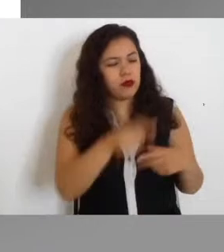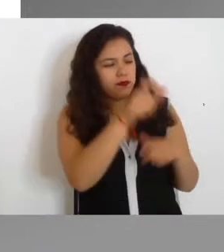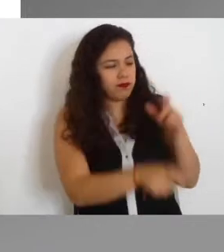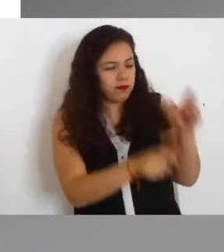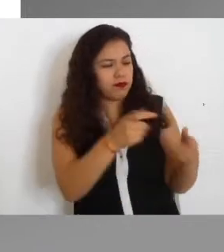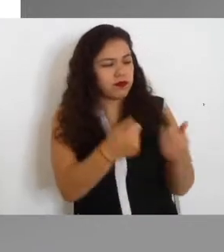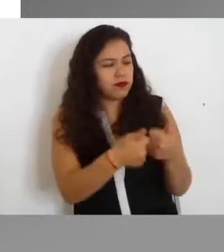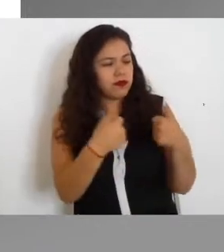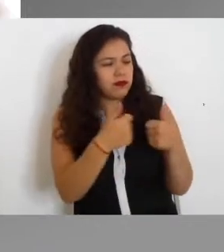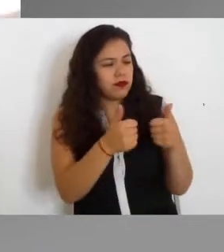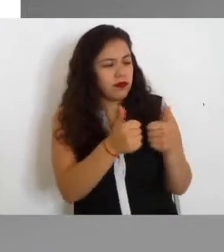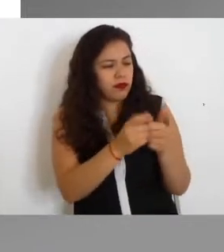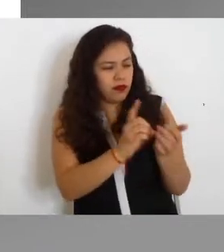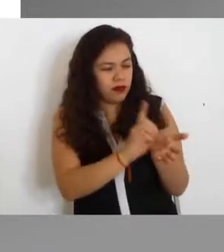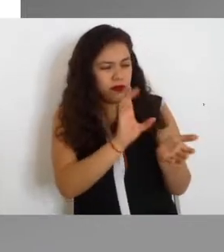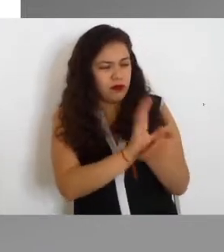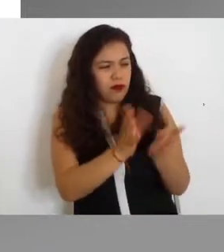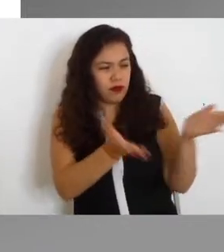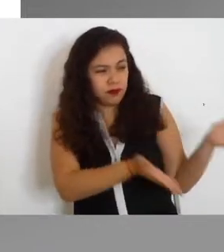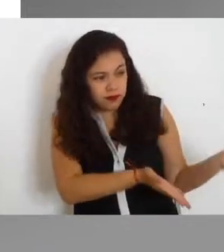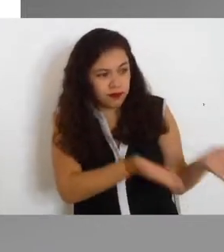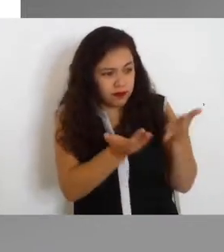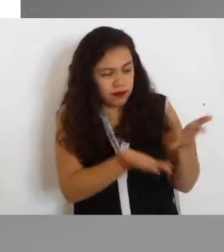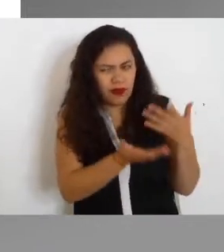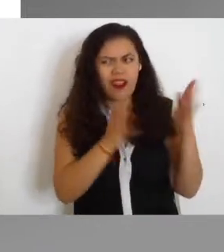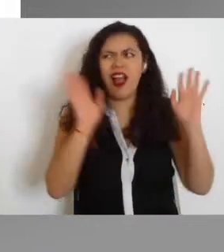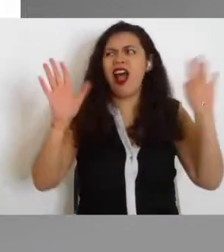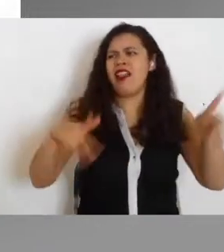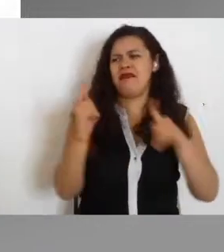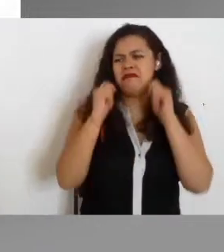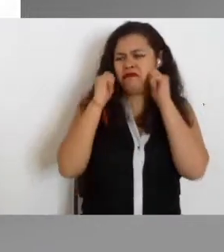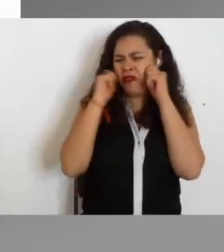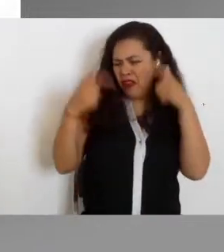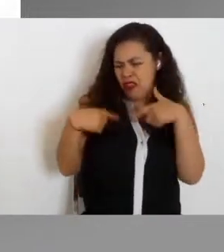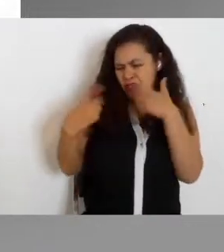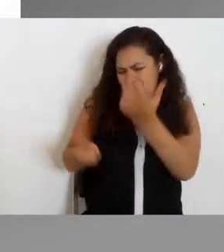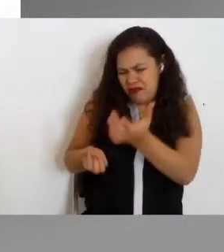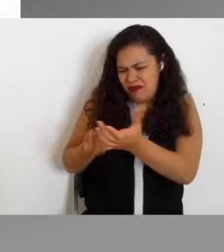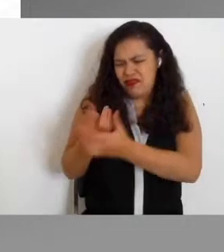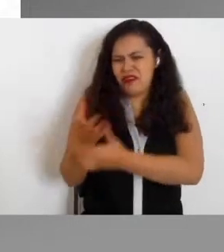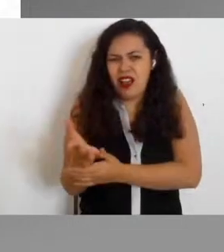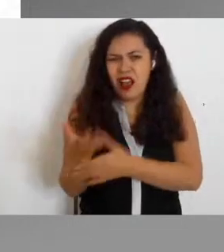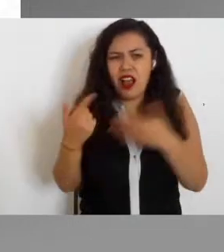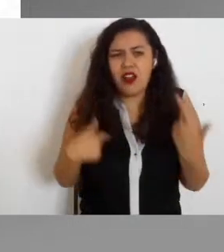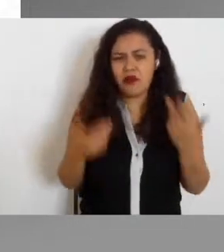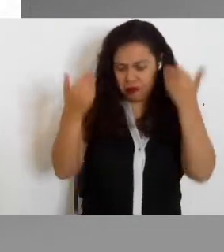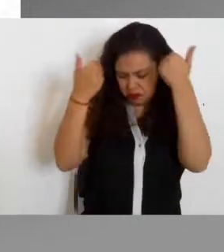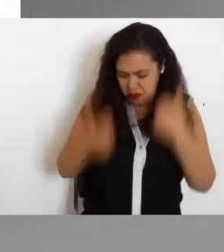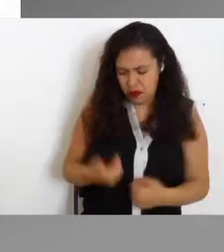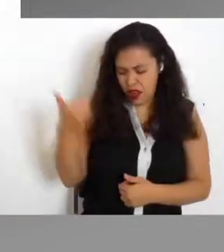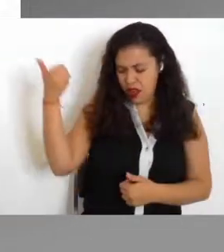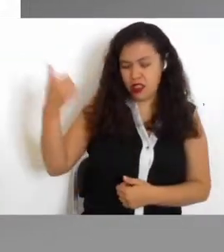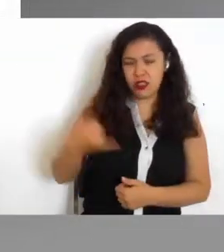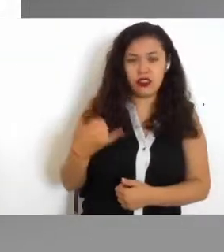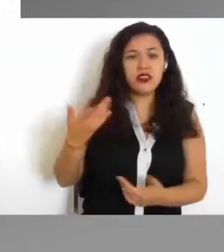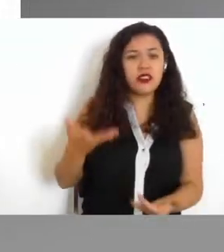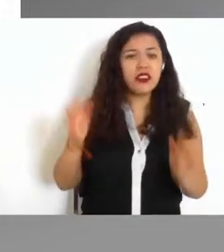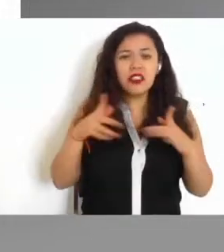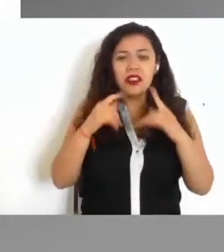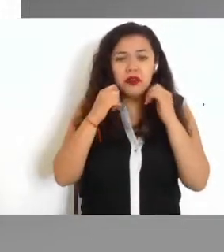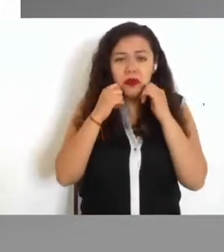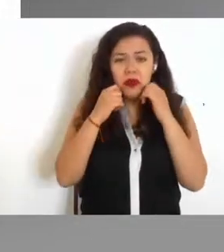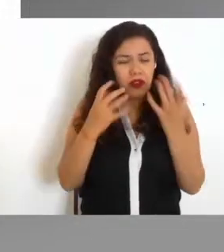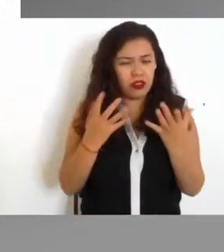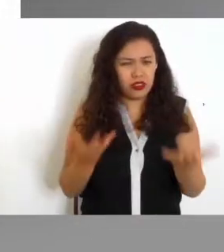discapacidad para que diga, me vale y salgo a la calle y como se ve, no importa que sea. Entonces, es lo que